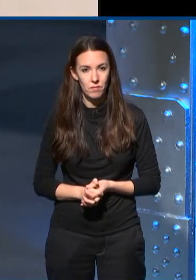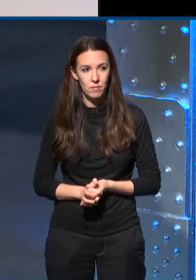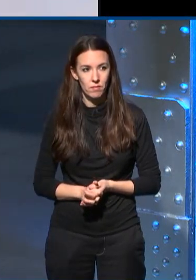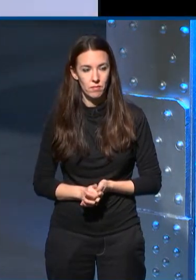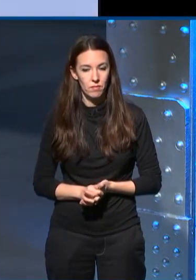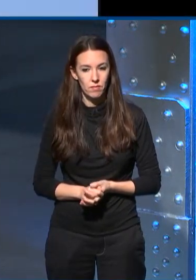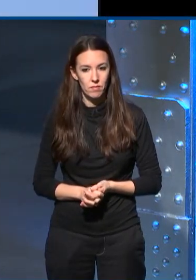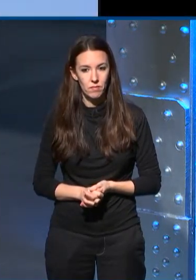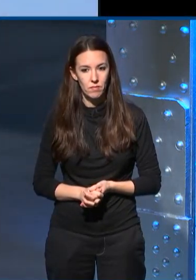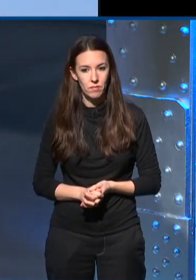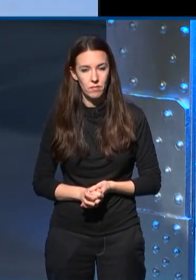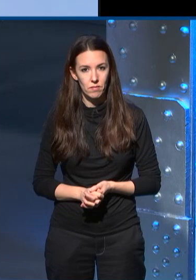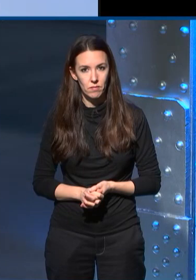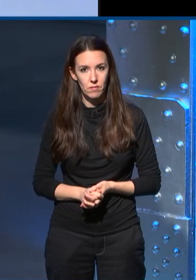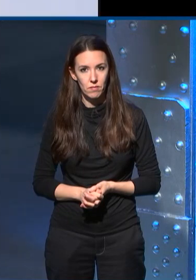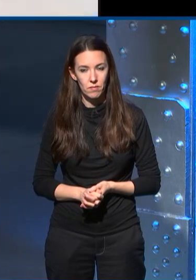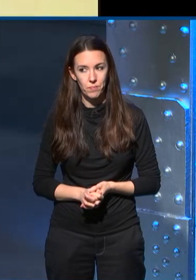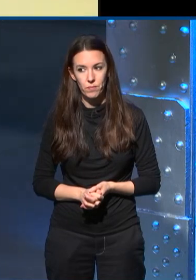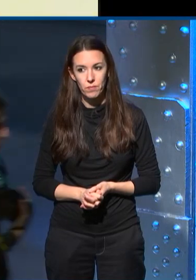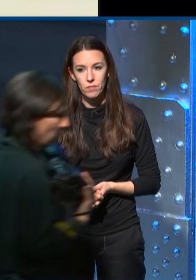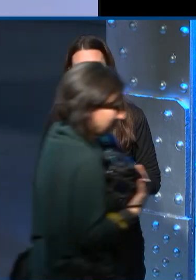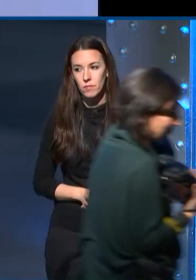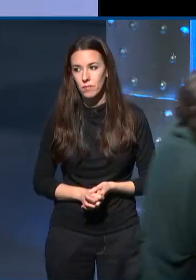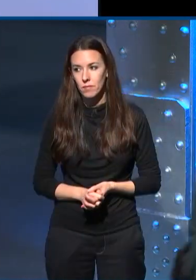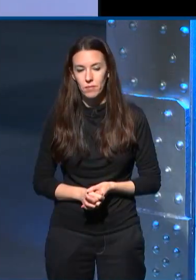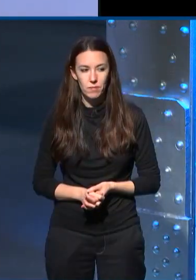moment. Man on the way to the moon.